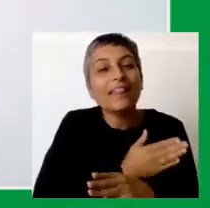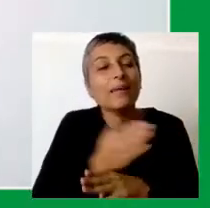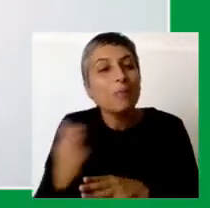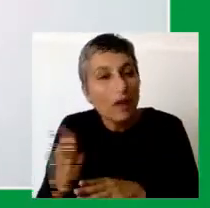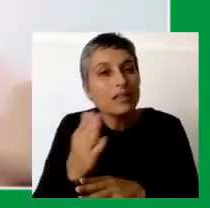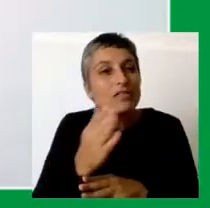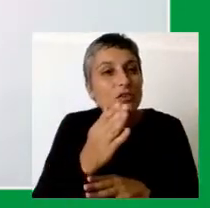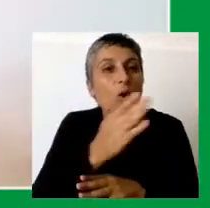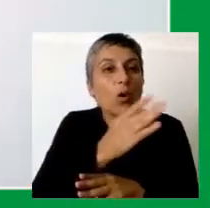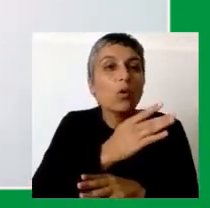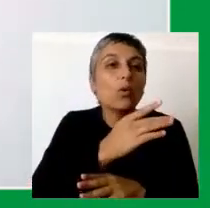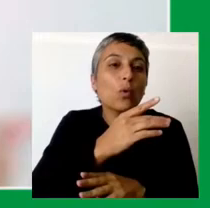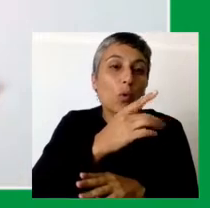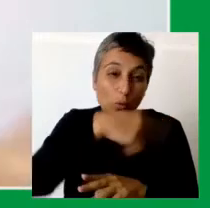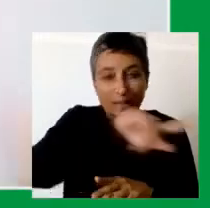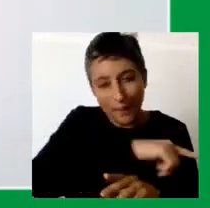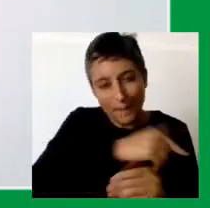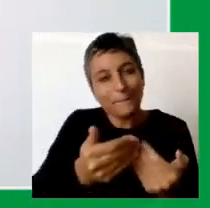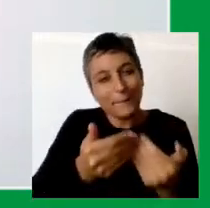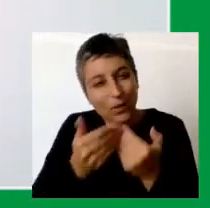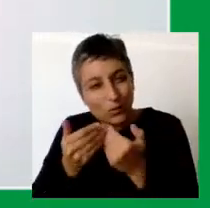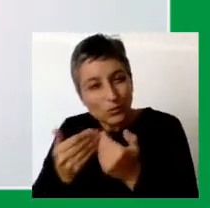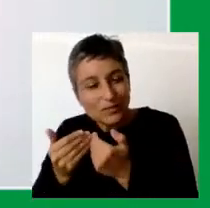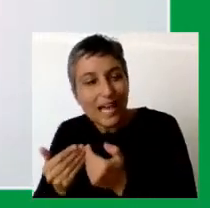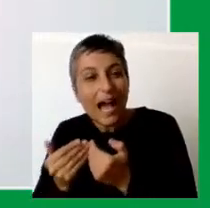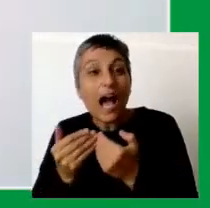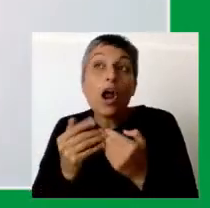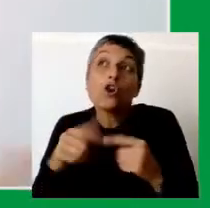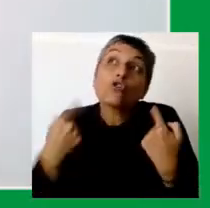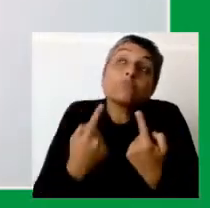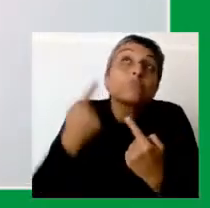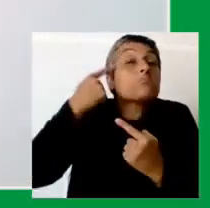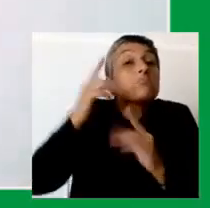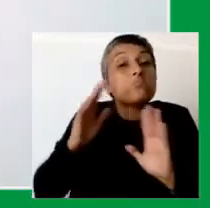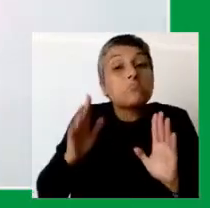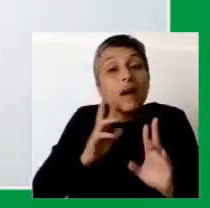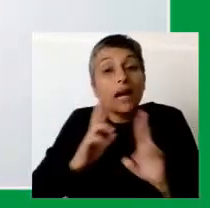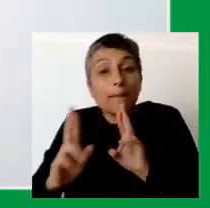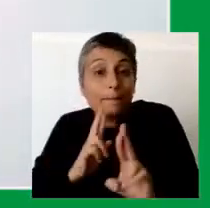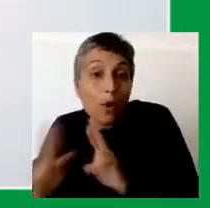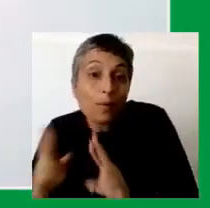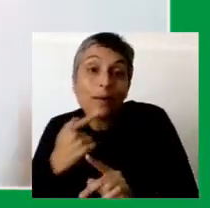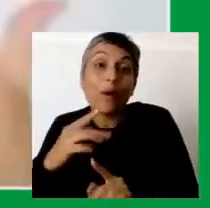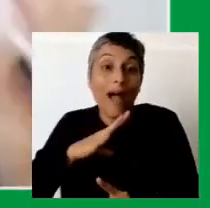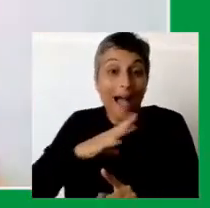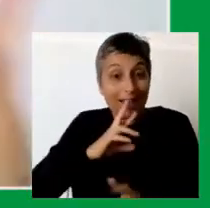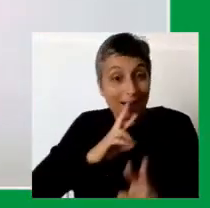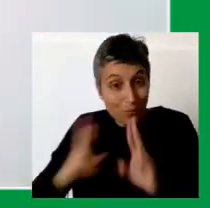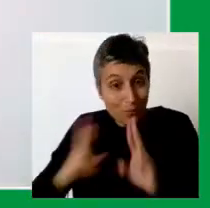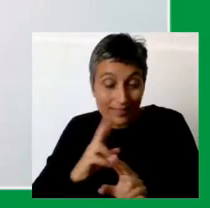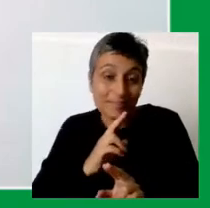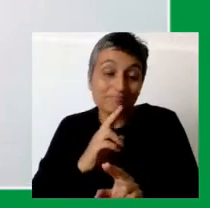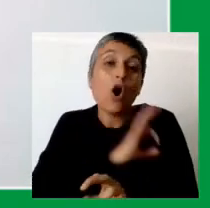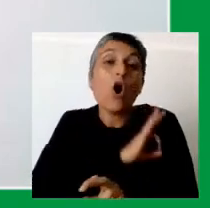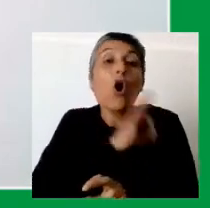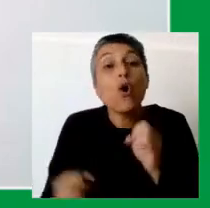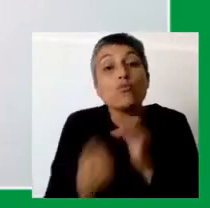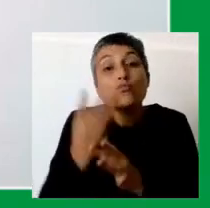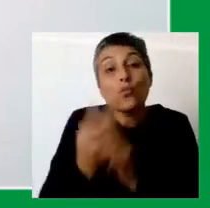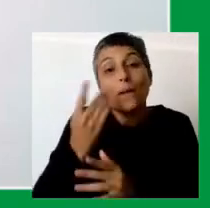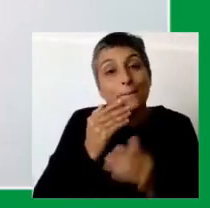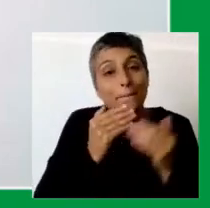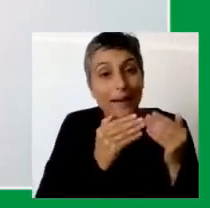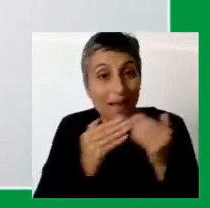van a darnos a hacer las preguntas, nosotros vamos a tratar de responder si tenemos las respuestas o no, o si no, disparar nuevas